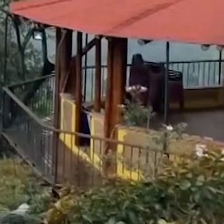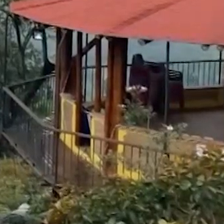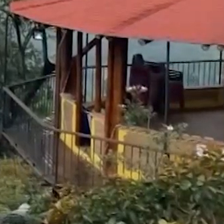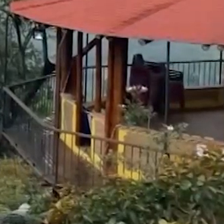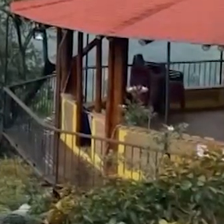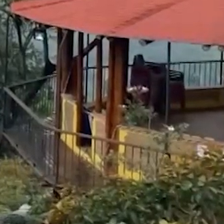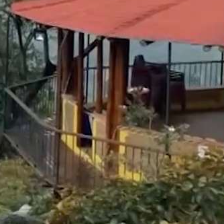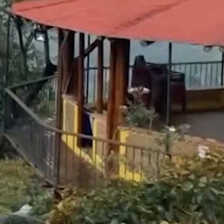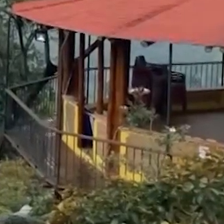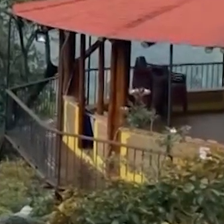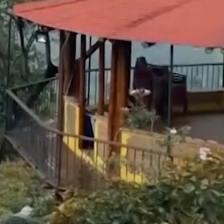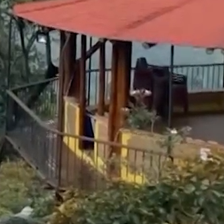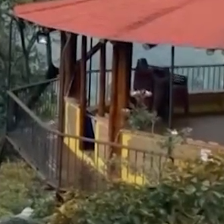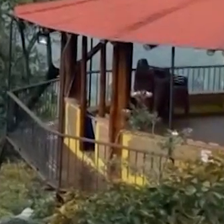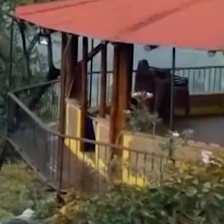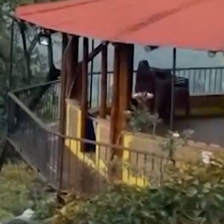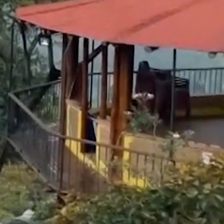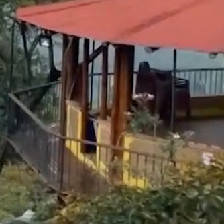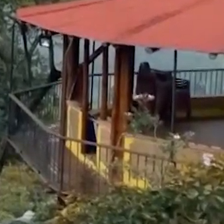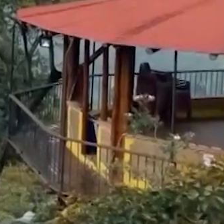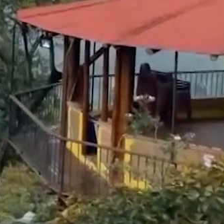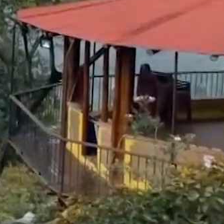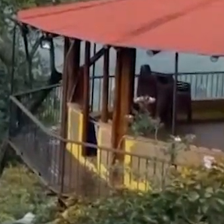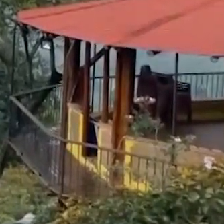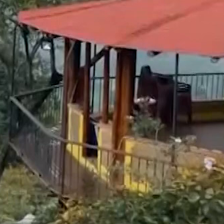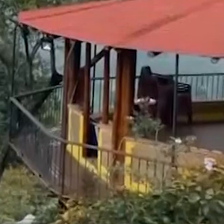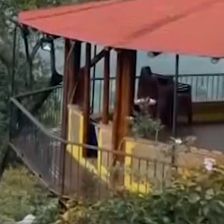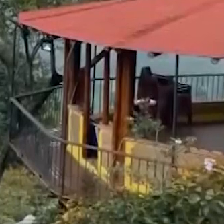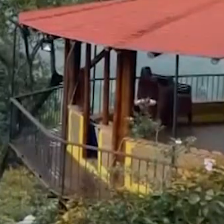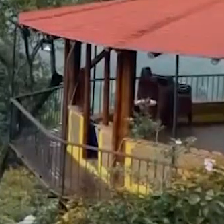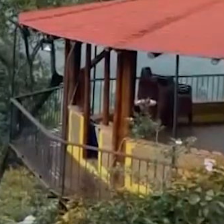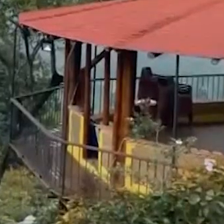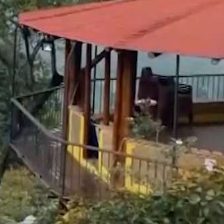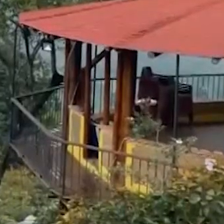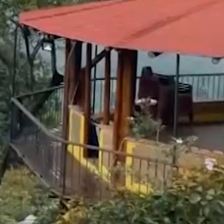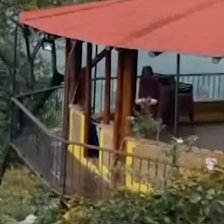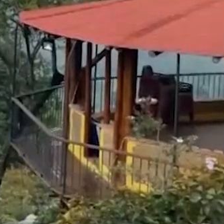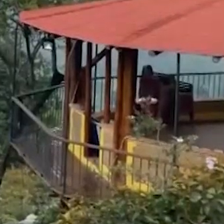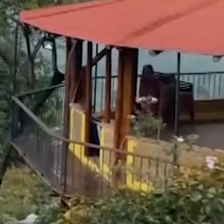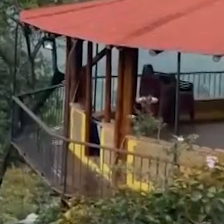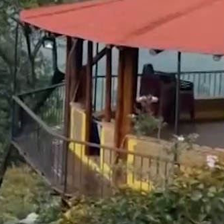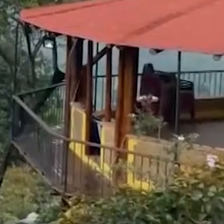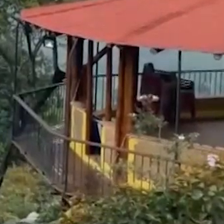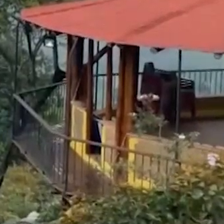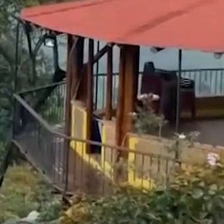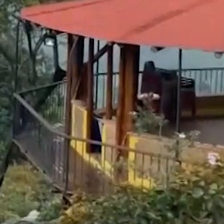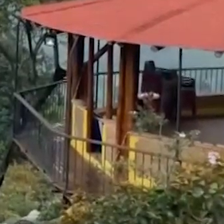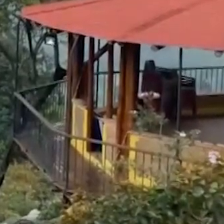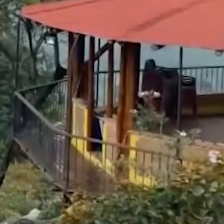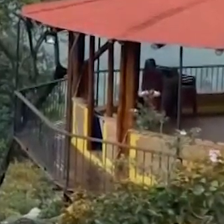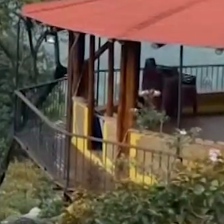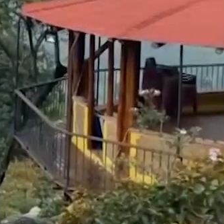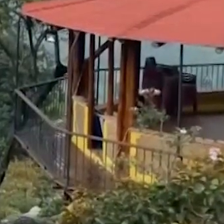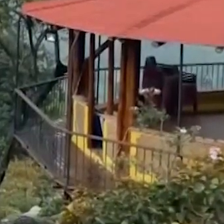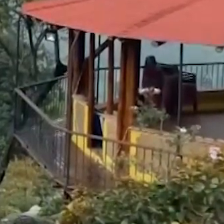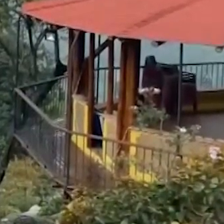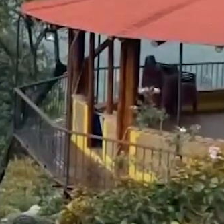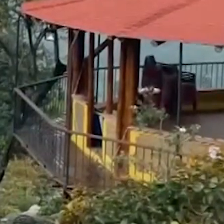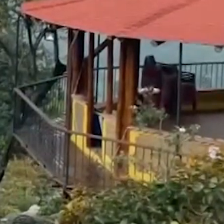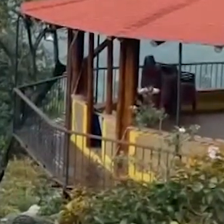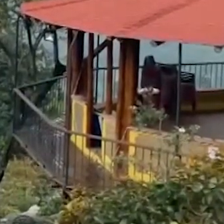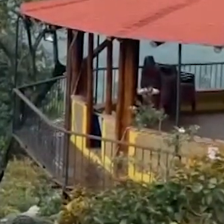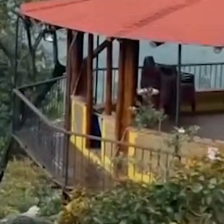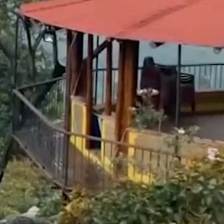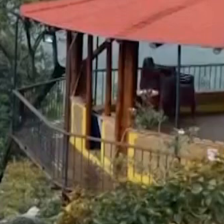mi maestro. Y ya no tiene su delantal con un fonendo acá blanco con la M de médico, sino que